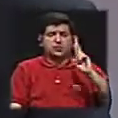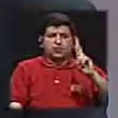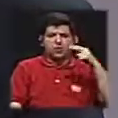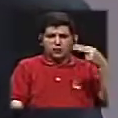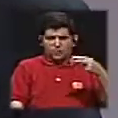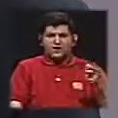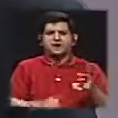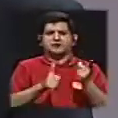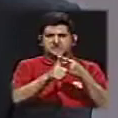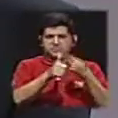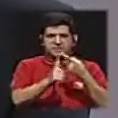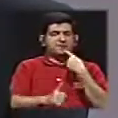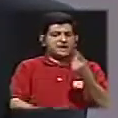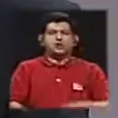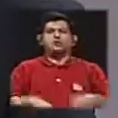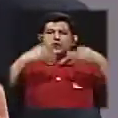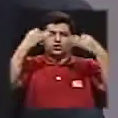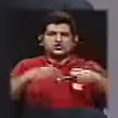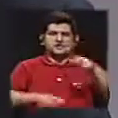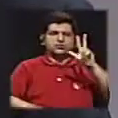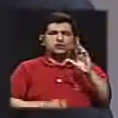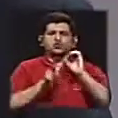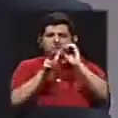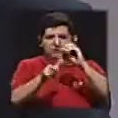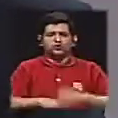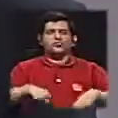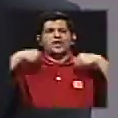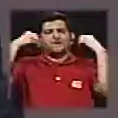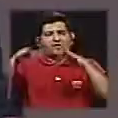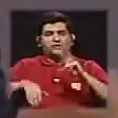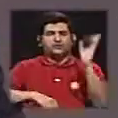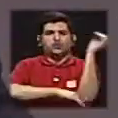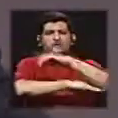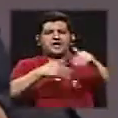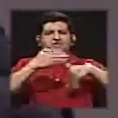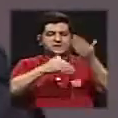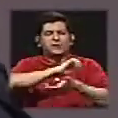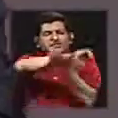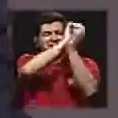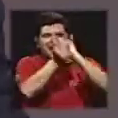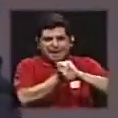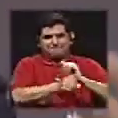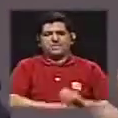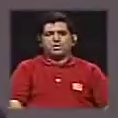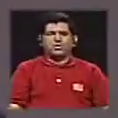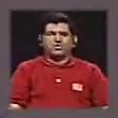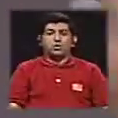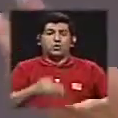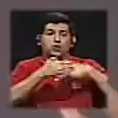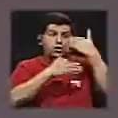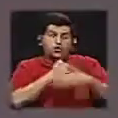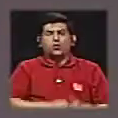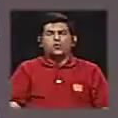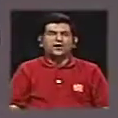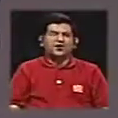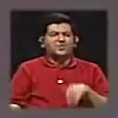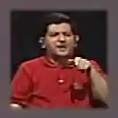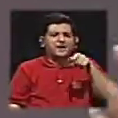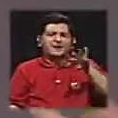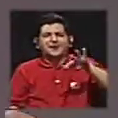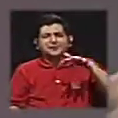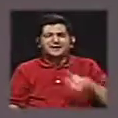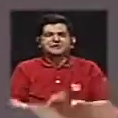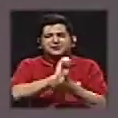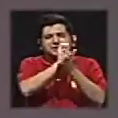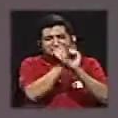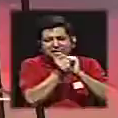primero anunció una decisión el 3 de octubre de que renunciaba, dos días después cambió de parecer, luego matizó lo que había dicho,